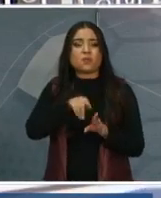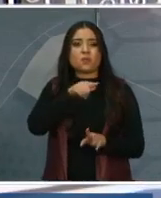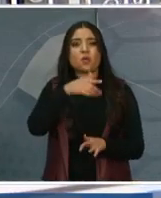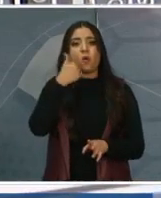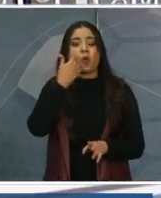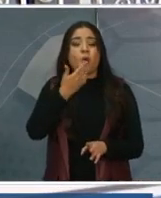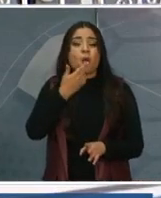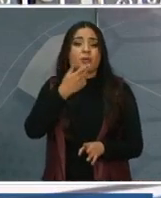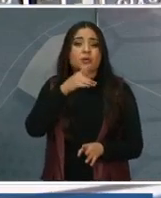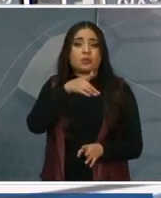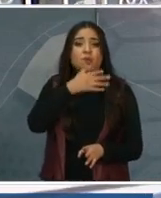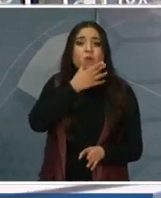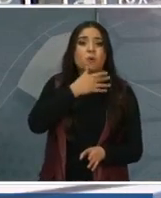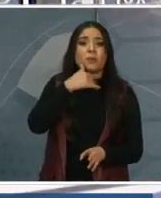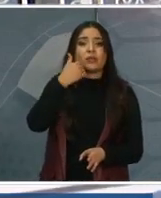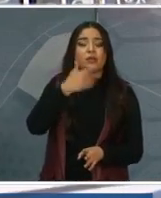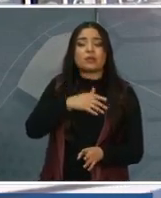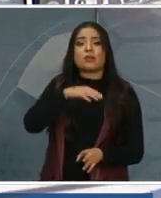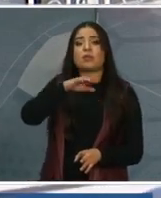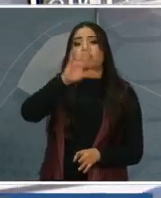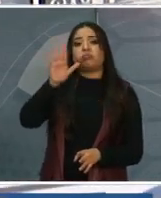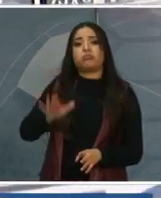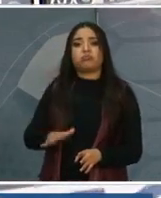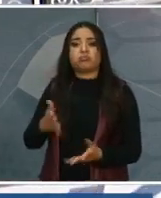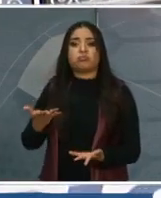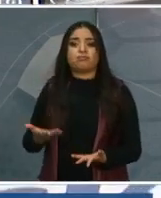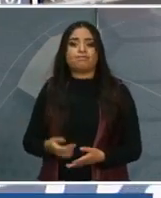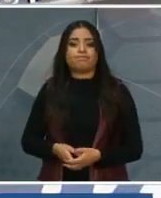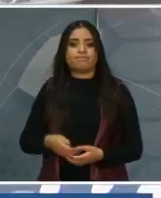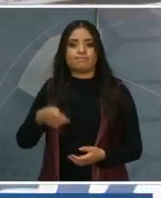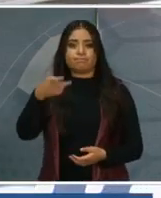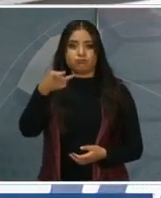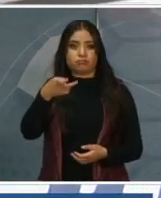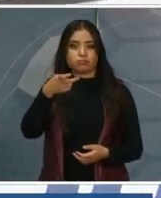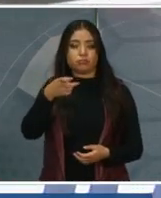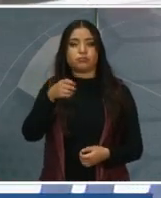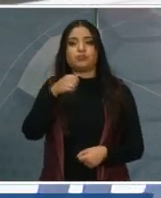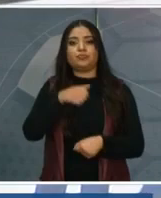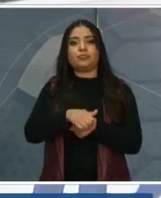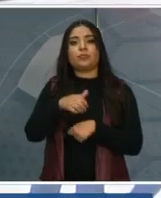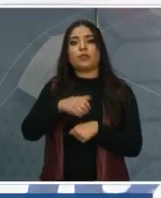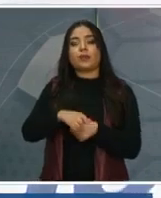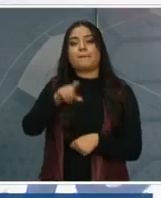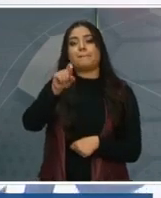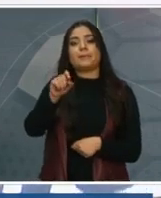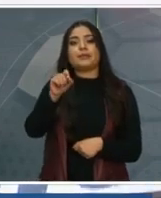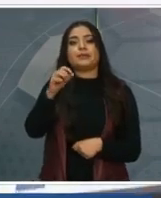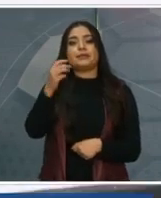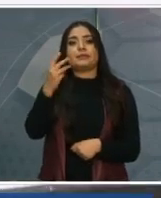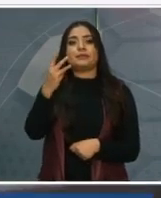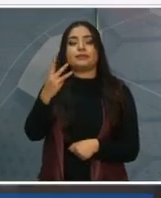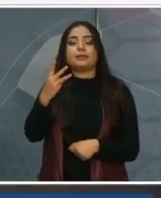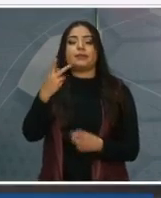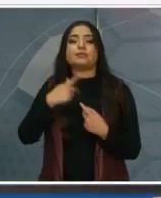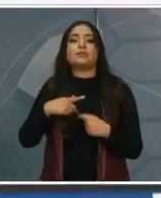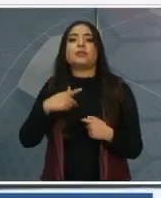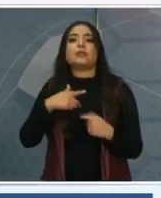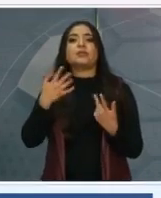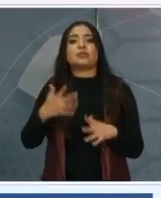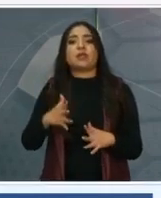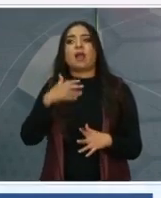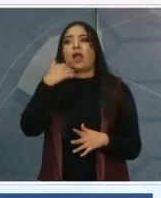su objetivo. Con este ya se sumaría el suicidio número 23 en lo que va del año. Y pues bueno, las autoridades